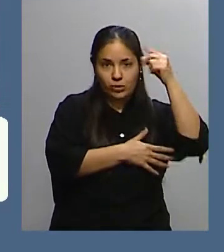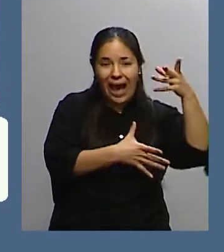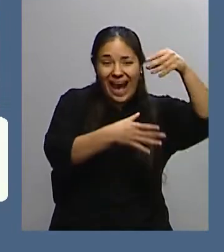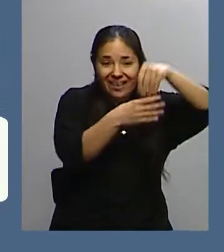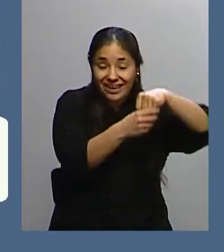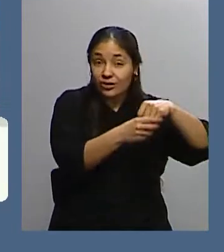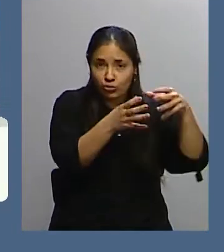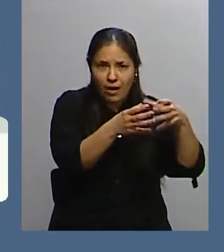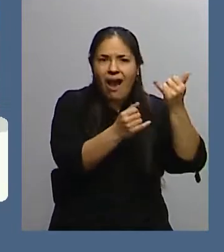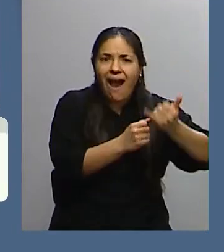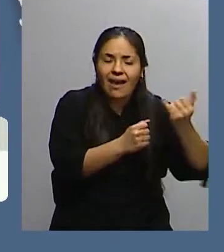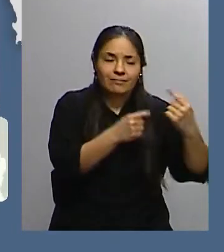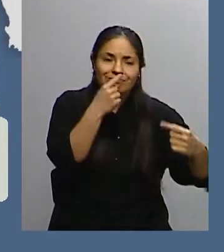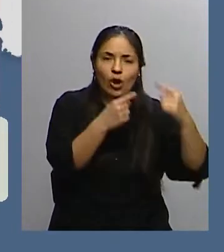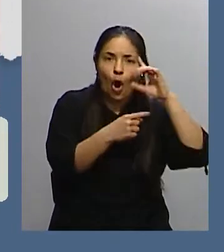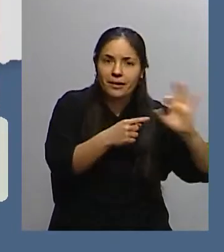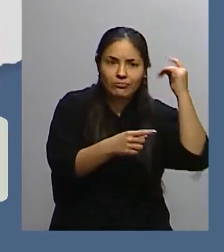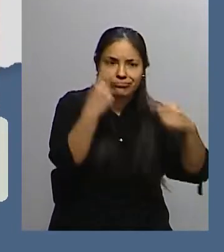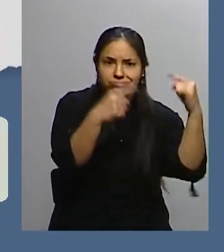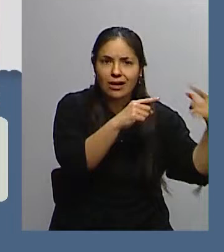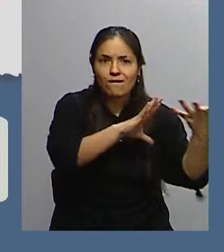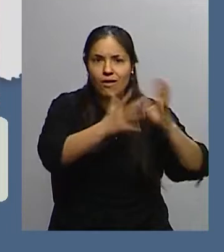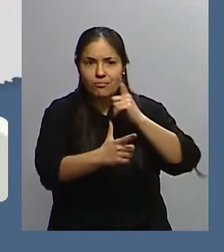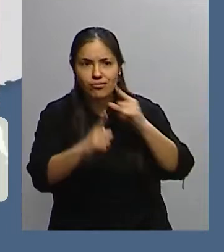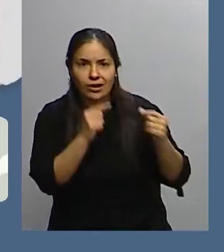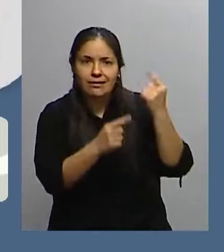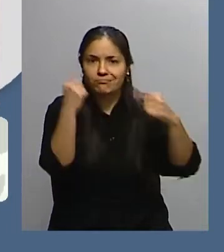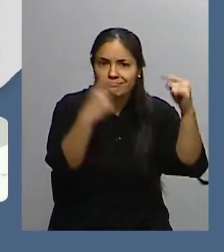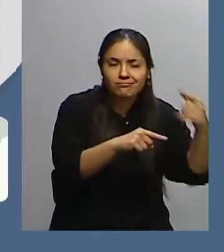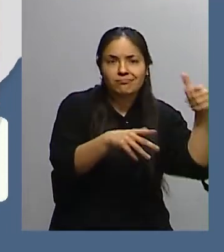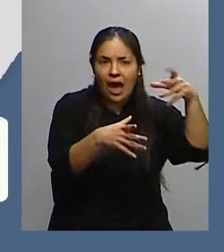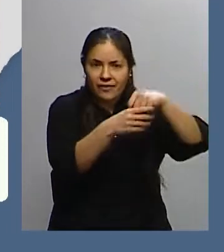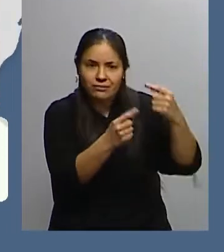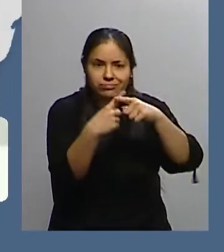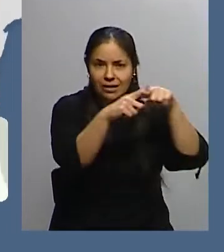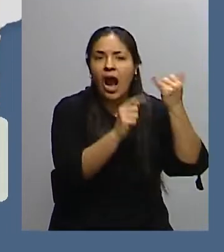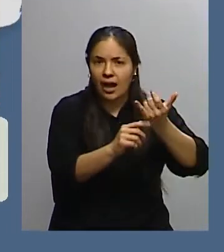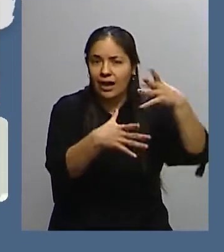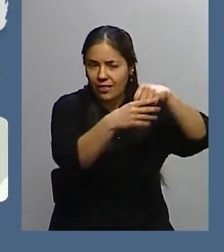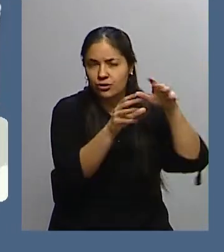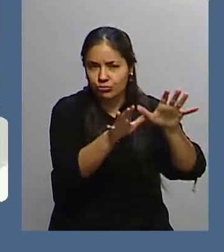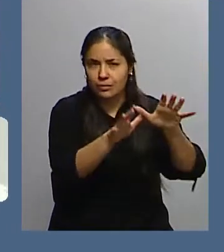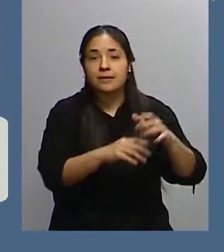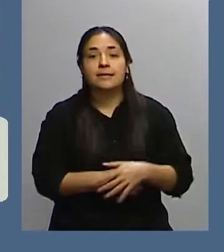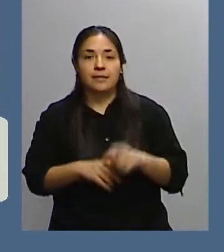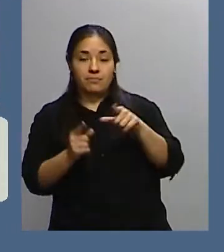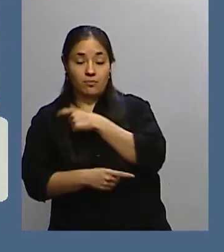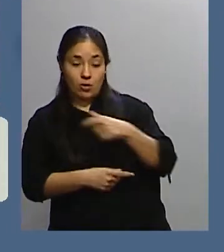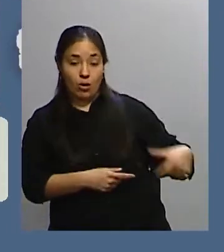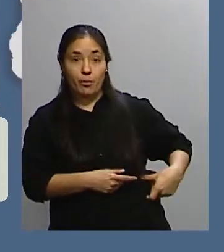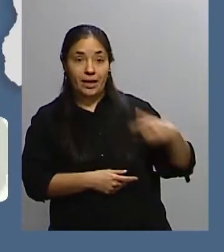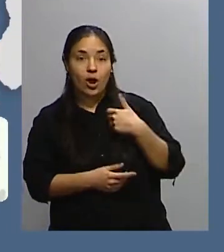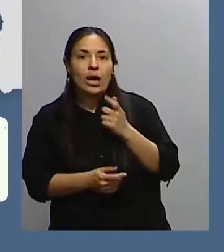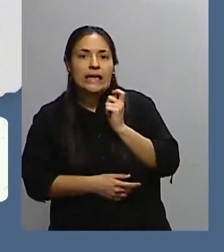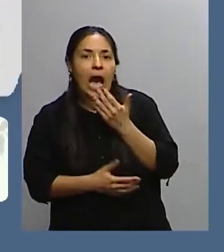diferencias a la hora de reclamar. ¿Con quién entienden ustedes que de pronto las autoridades deberían negociar, hablar